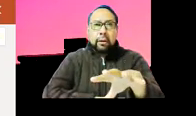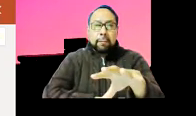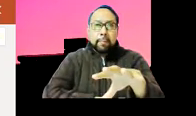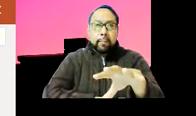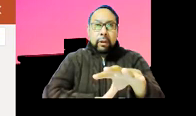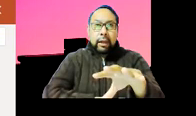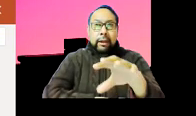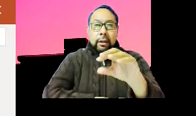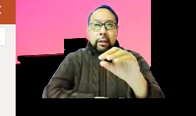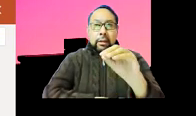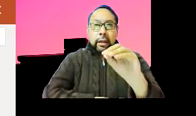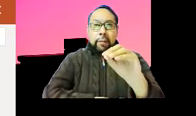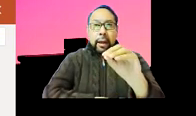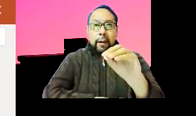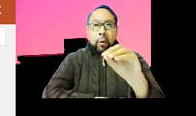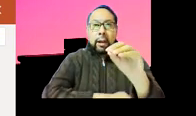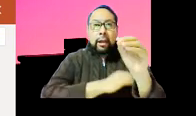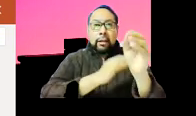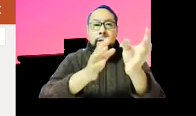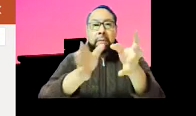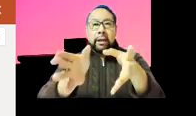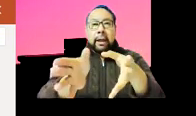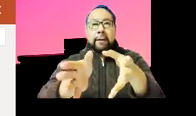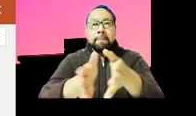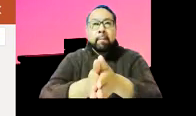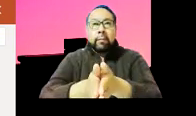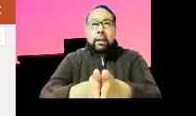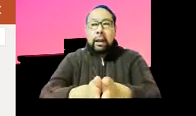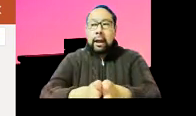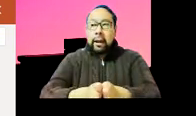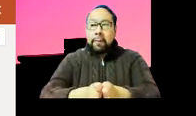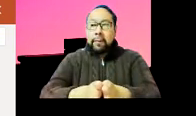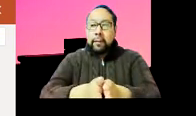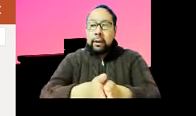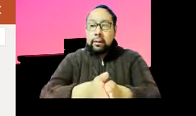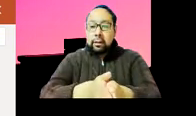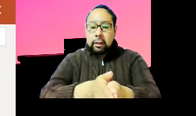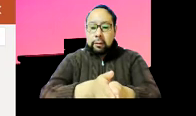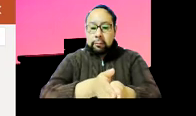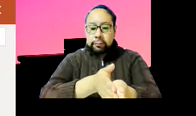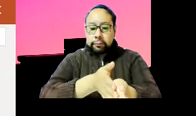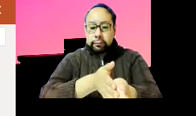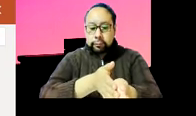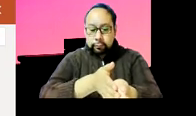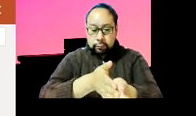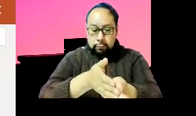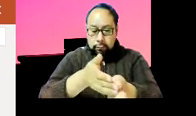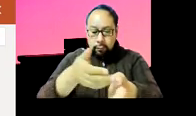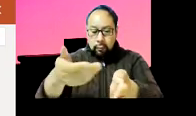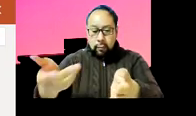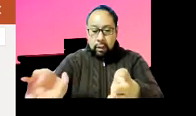Esto es en el sistema o en la disciplina de la